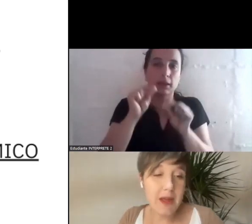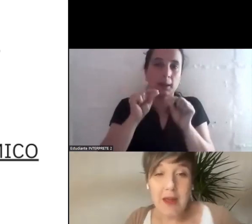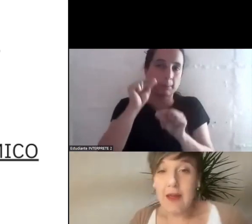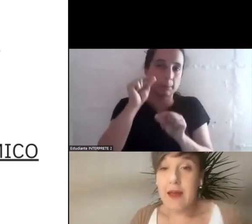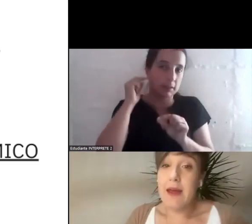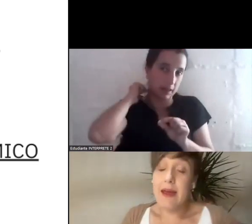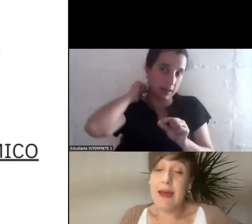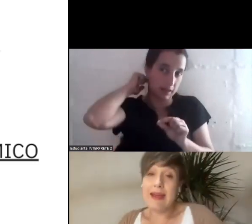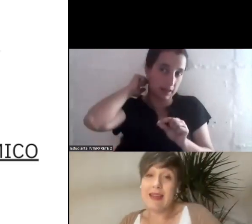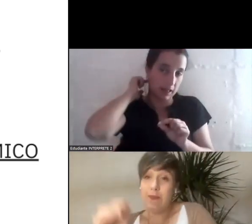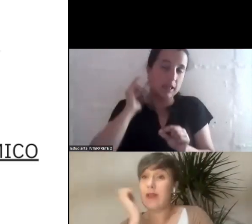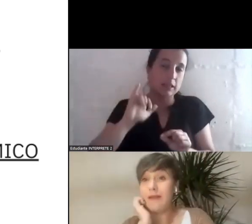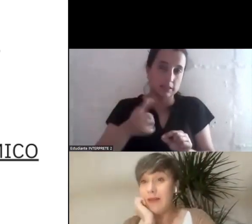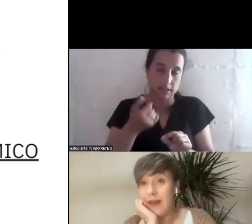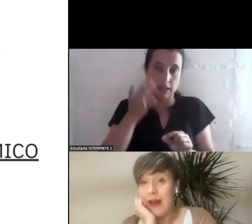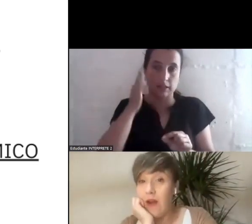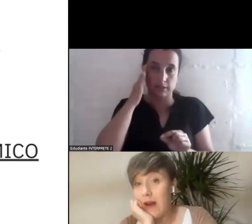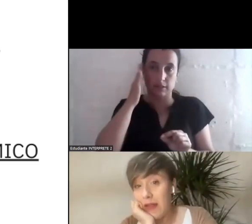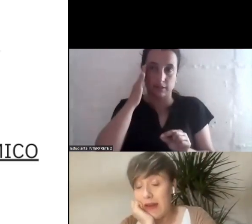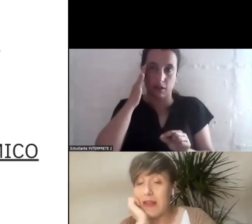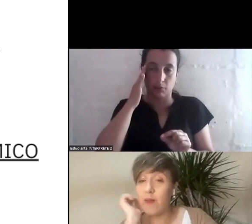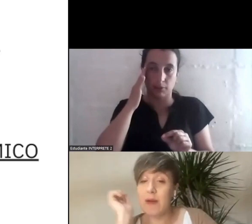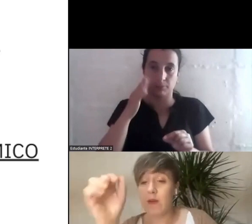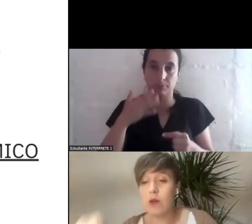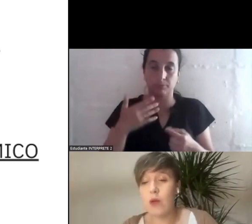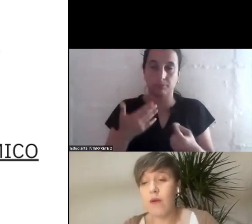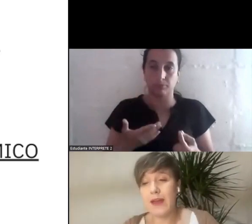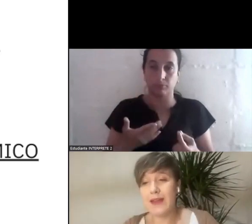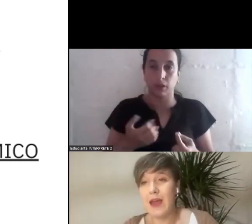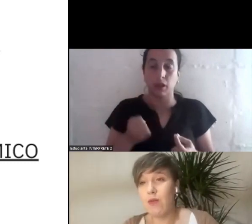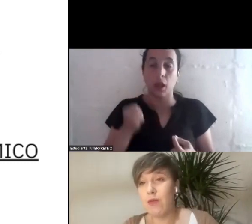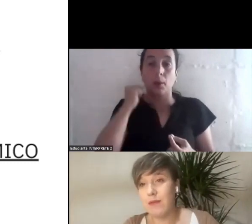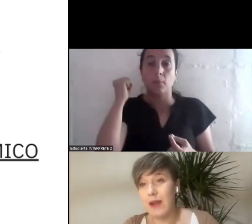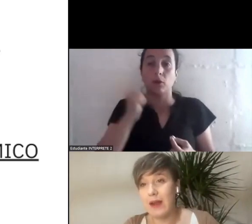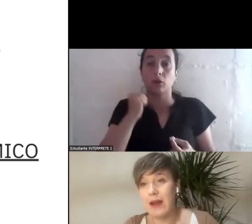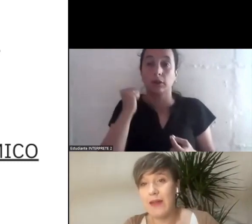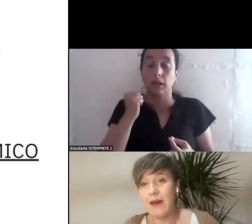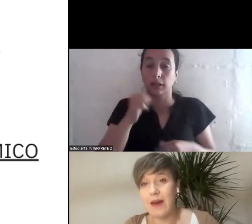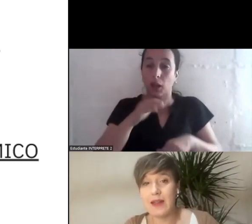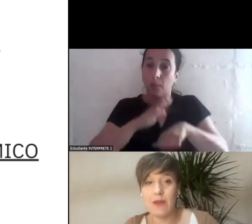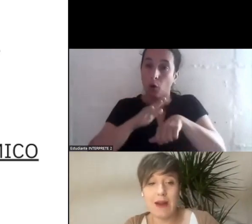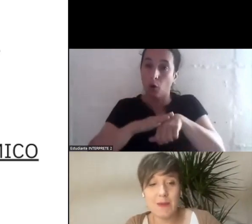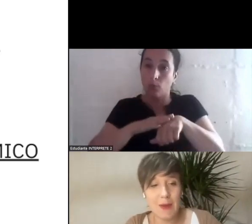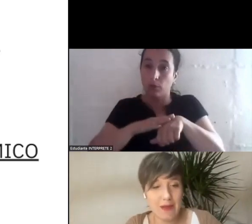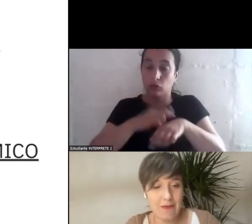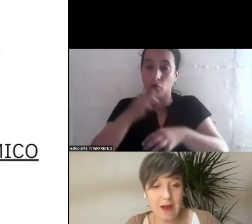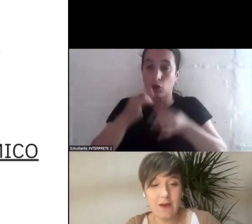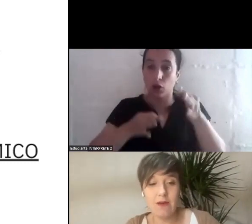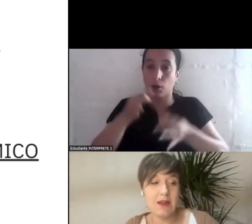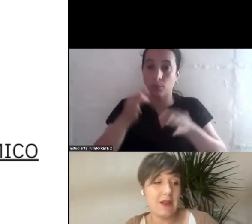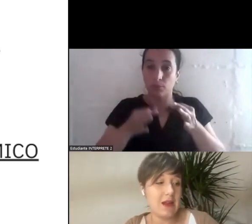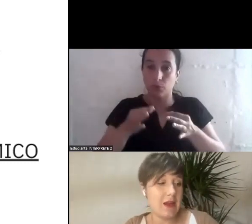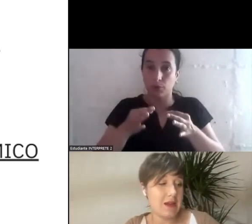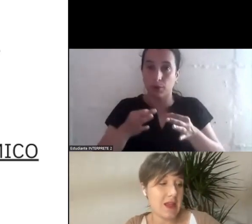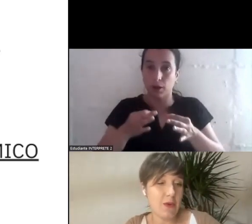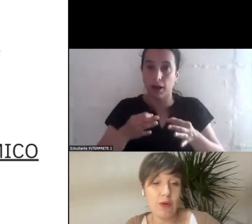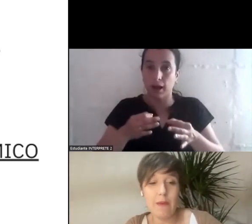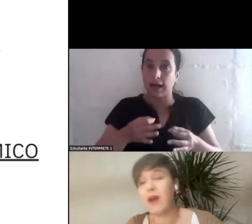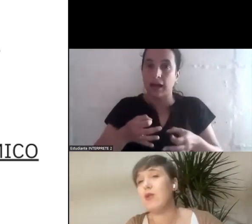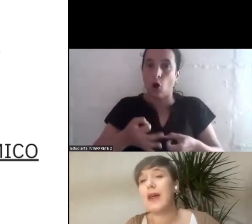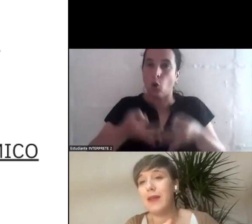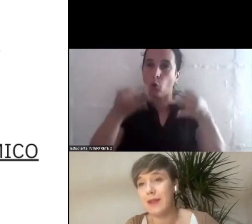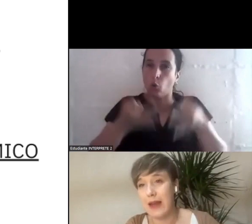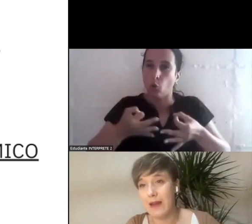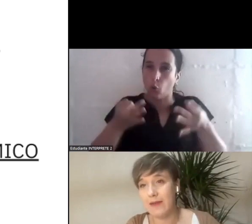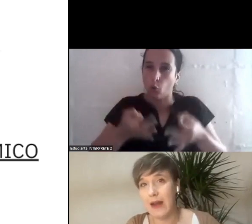cromosómica. Es importante a la hora de realizar estas pruebas, sobre todo, que sean en la edad gestacional específica, ¿no? Este tipo de